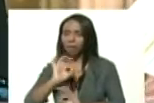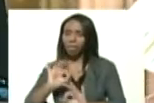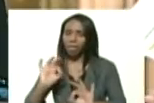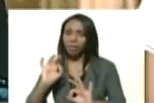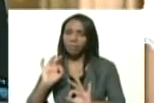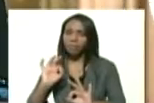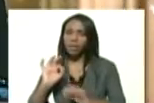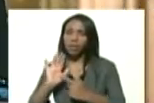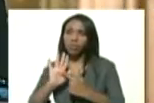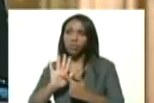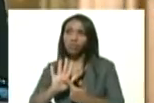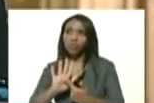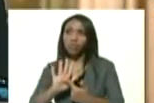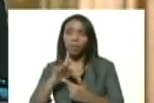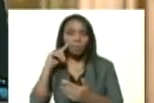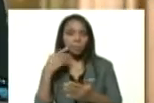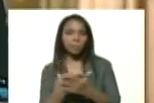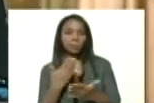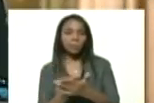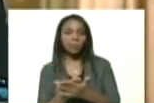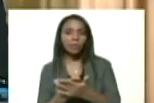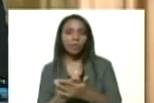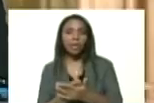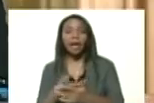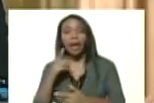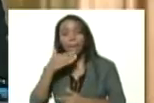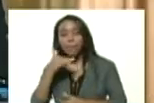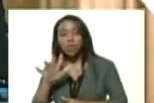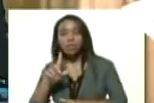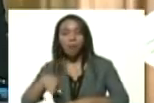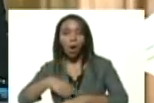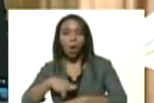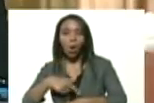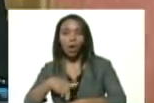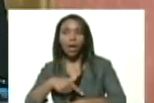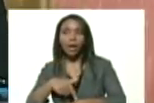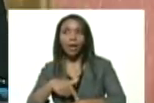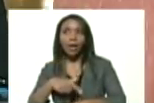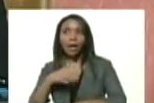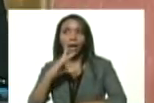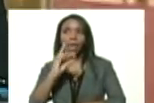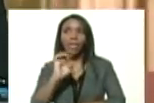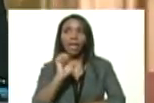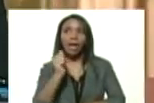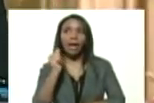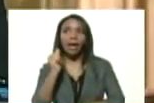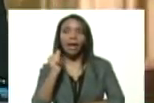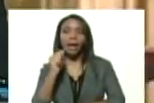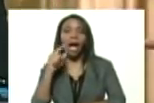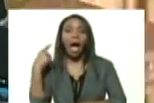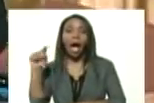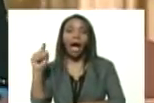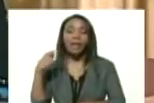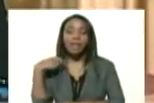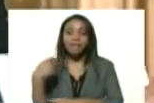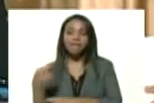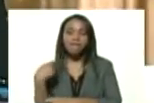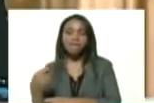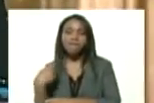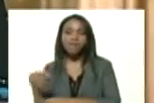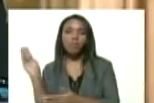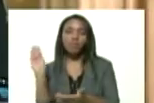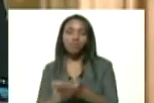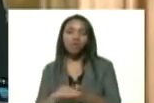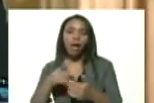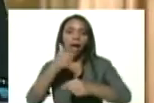presentaremos evidencias pruebas y testimonios de las próximas horas la dea que estaba financiar nos ponía